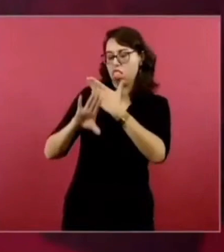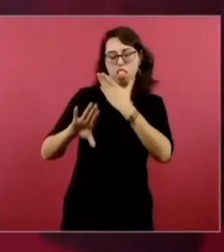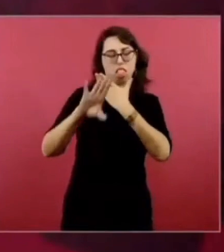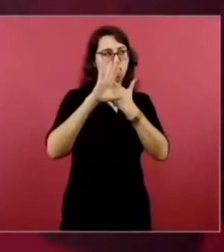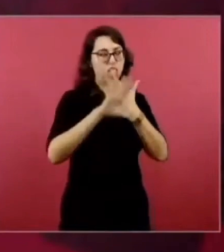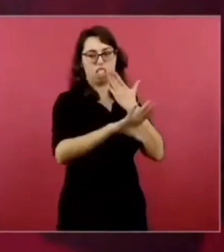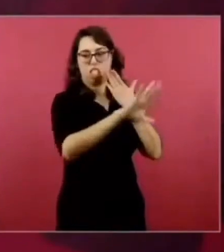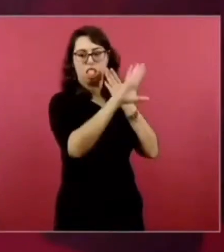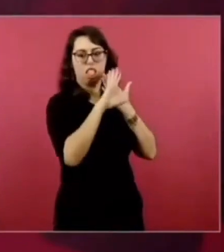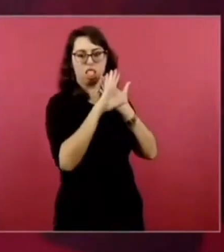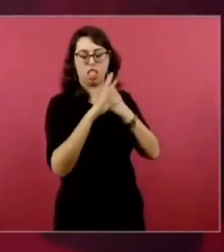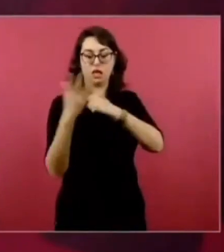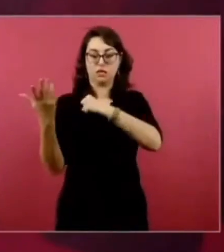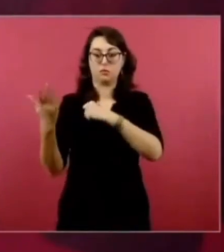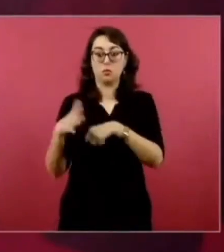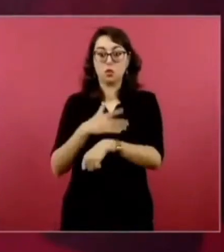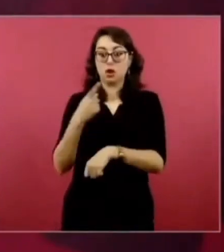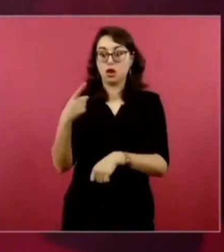Y están así: